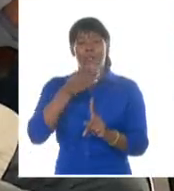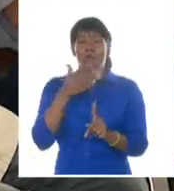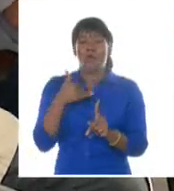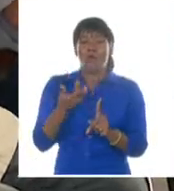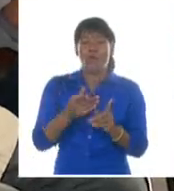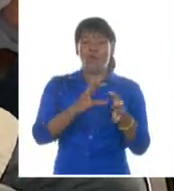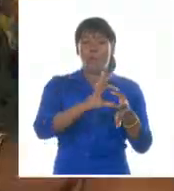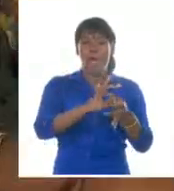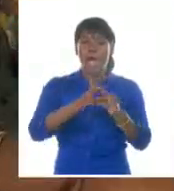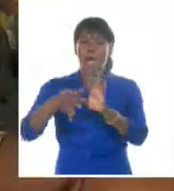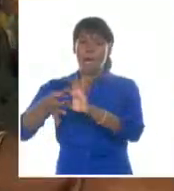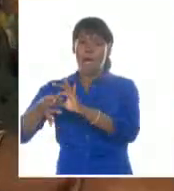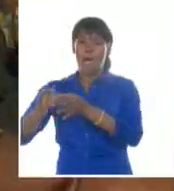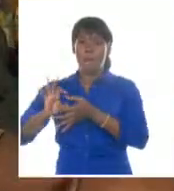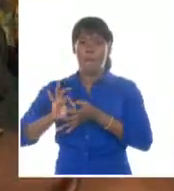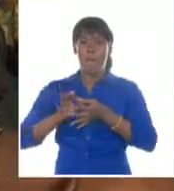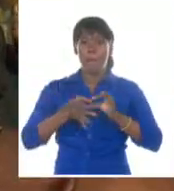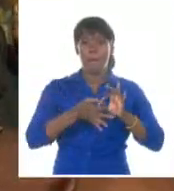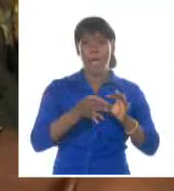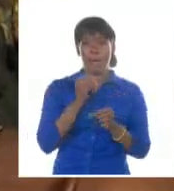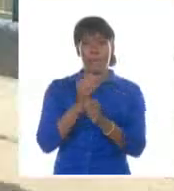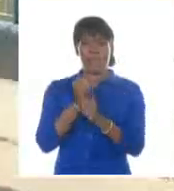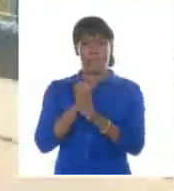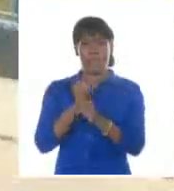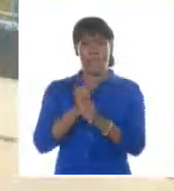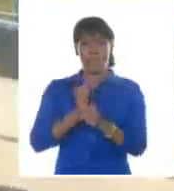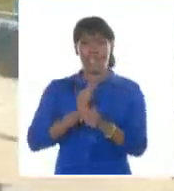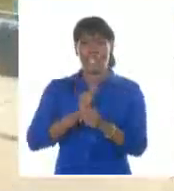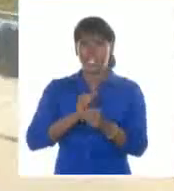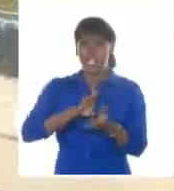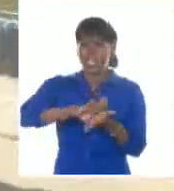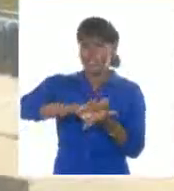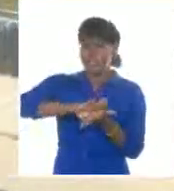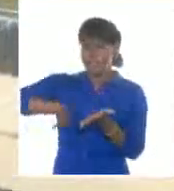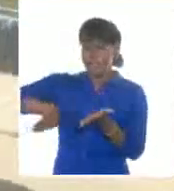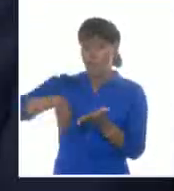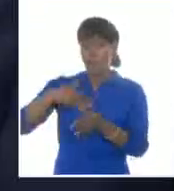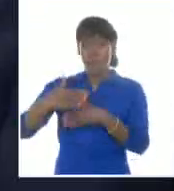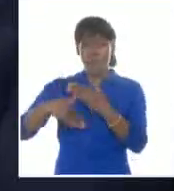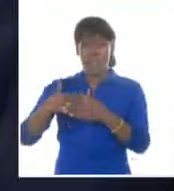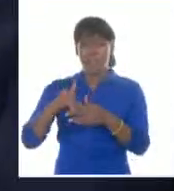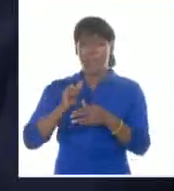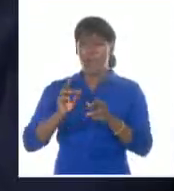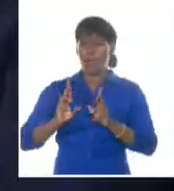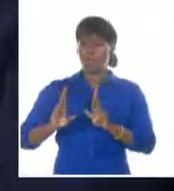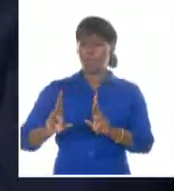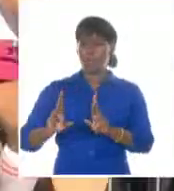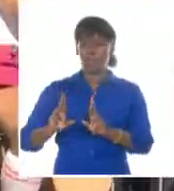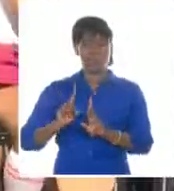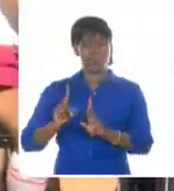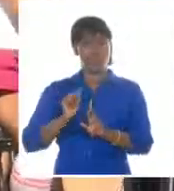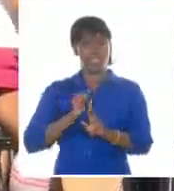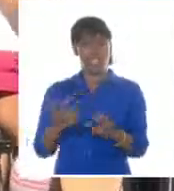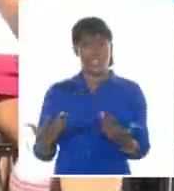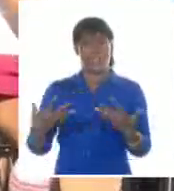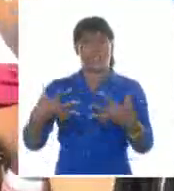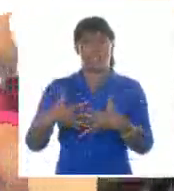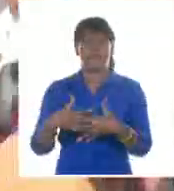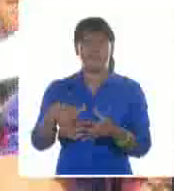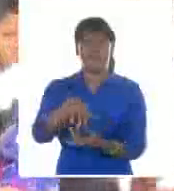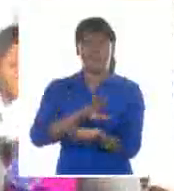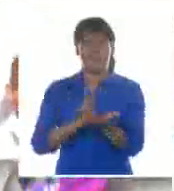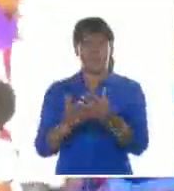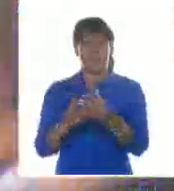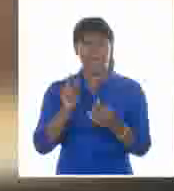de manera articulada a favor de eliminar las inequidades por razones del color de la piel. El cierre de la actividad estuvo a cargo del Conjunto